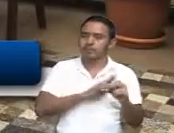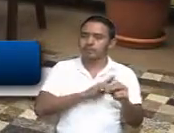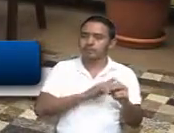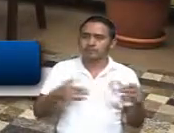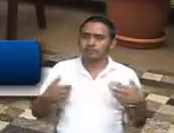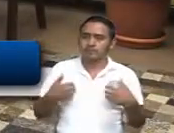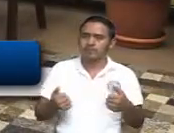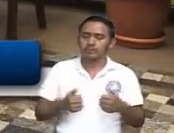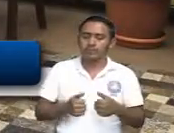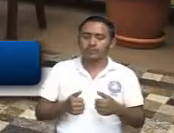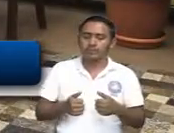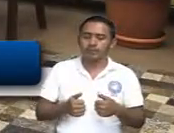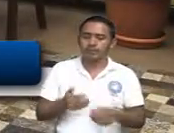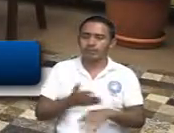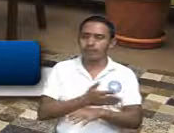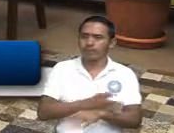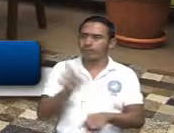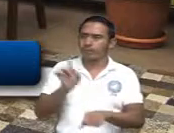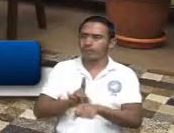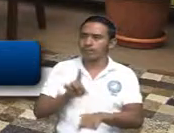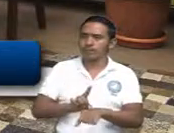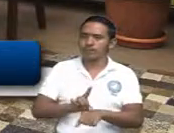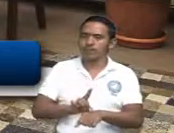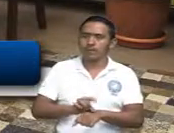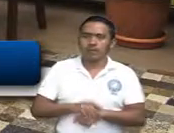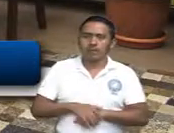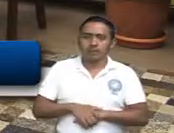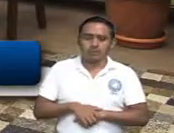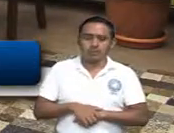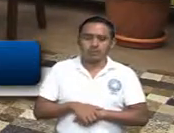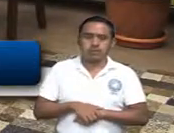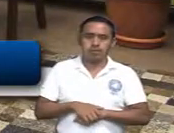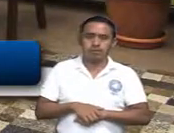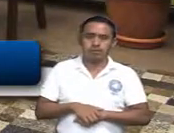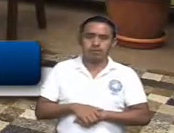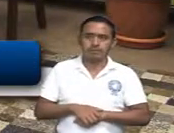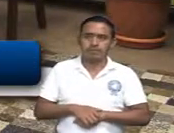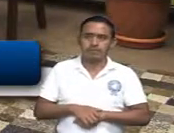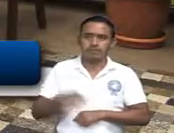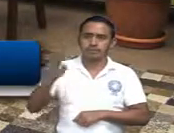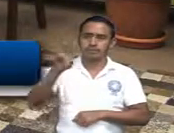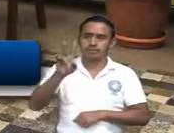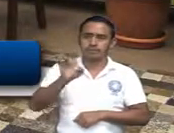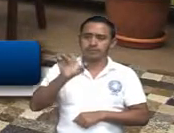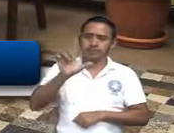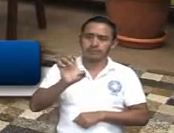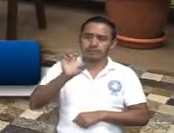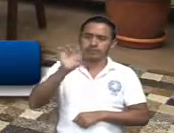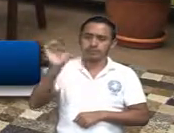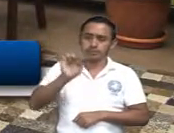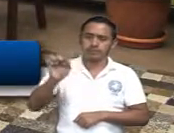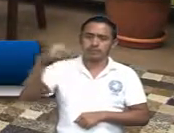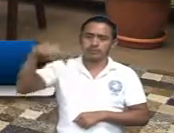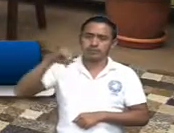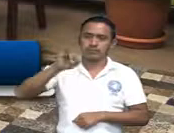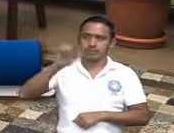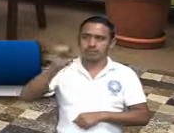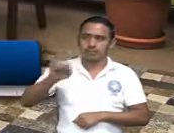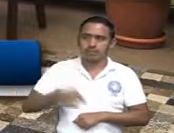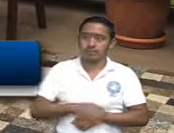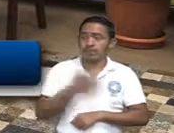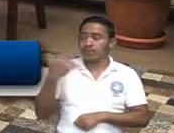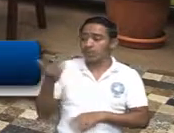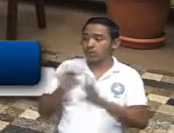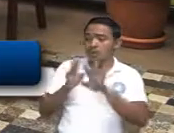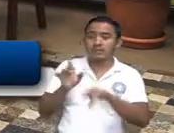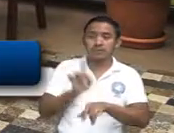pasada tuve que ir a una doctora del hospital del espai y nos hablaba también de este tema ella dice que